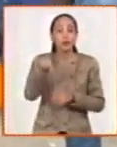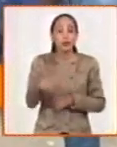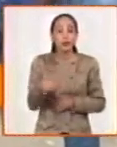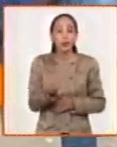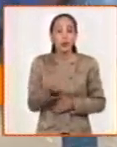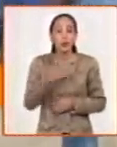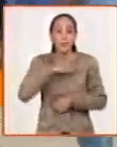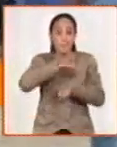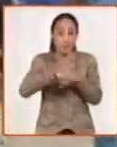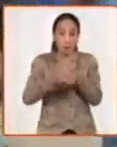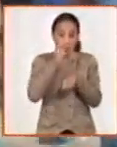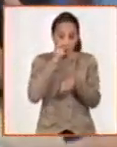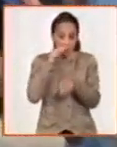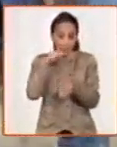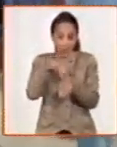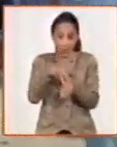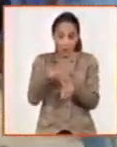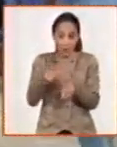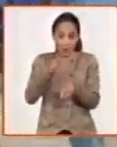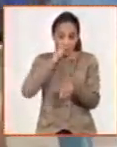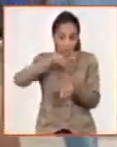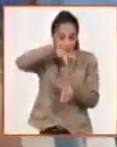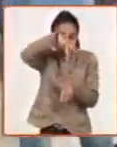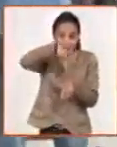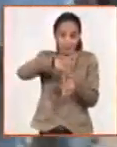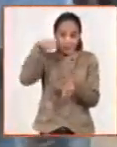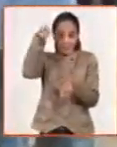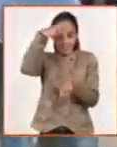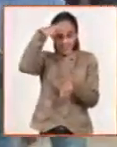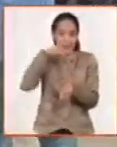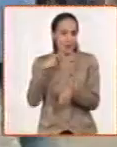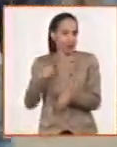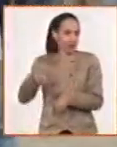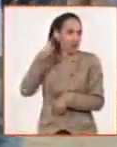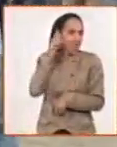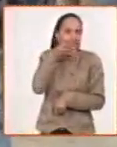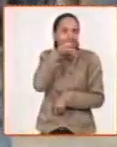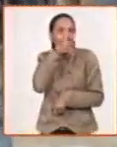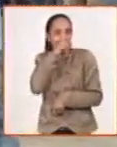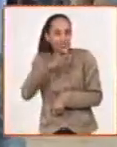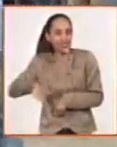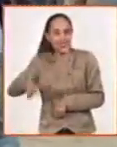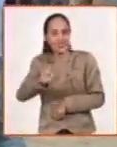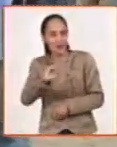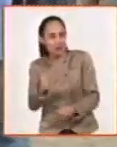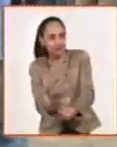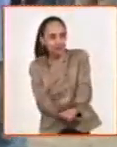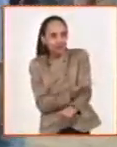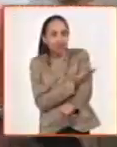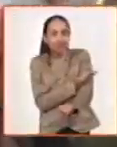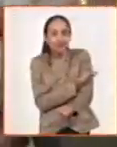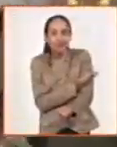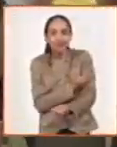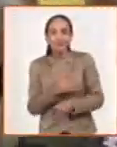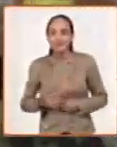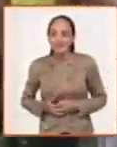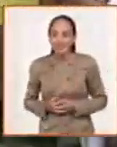cabeza, lo primero que vi fue como los niños decían ¡ah! Y eso es una alegría tremenda que le haya llegado a ellos.